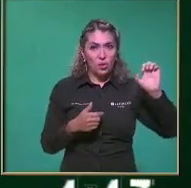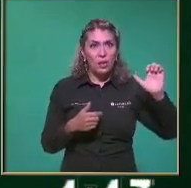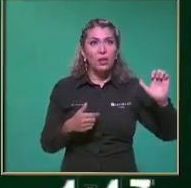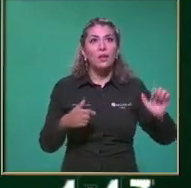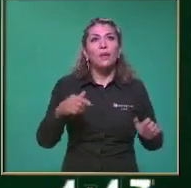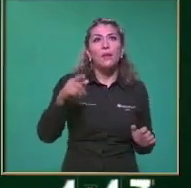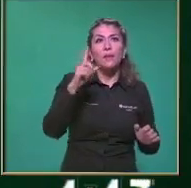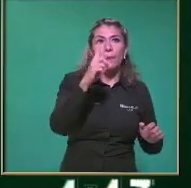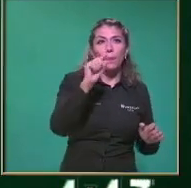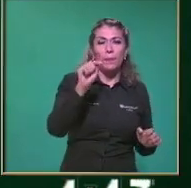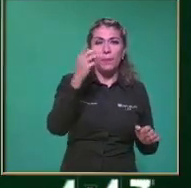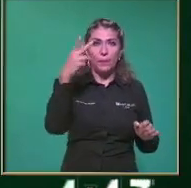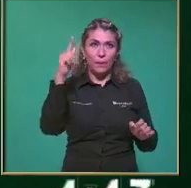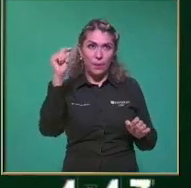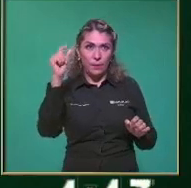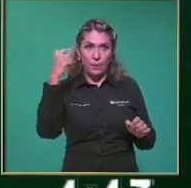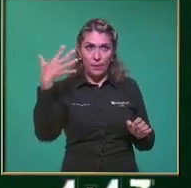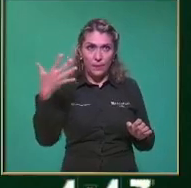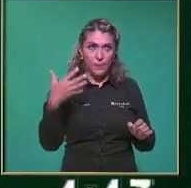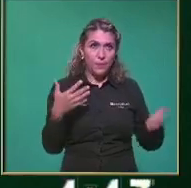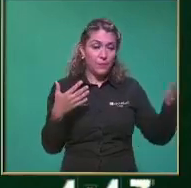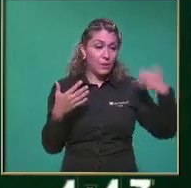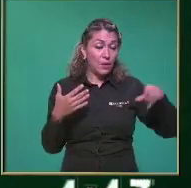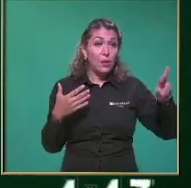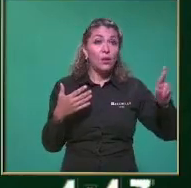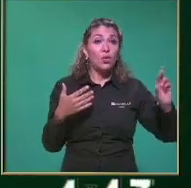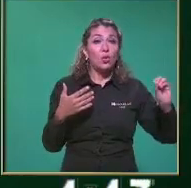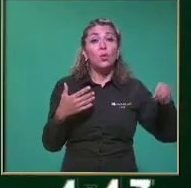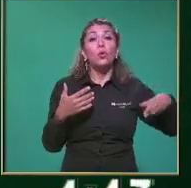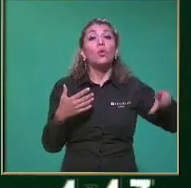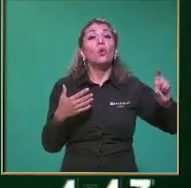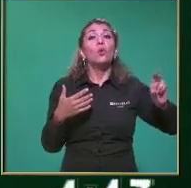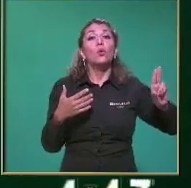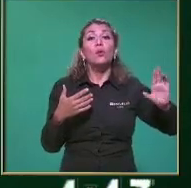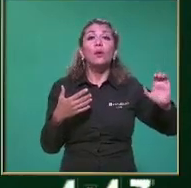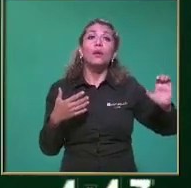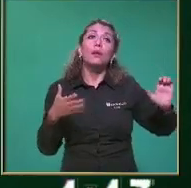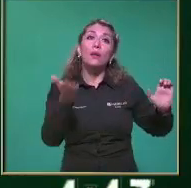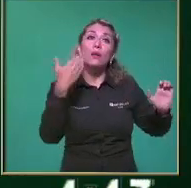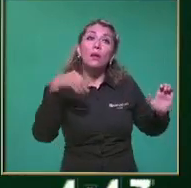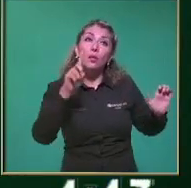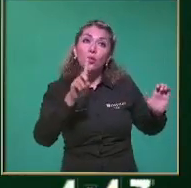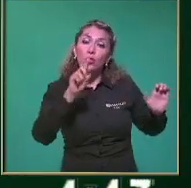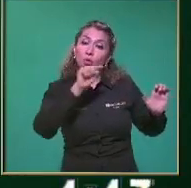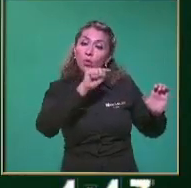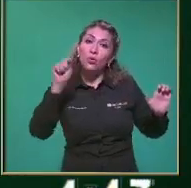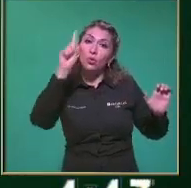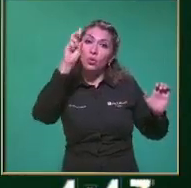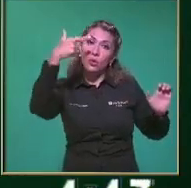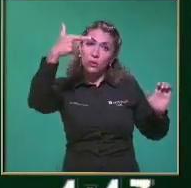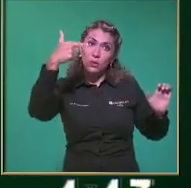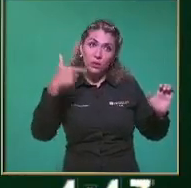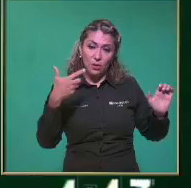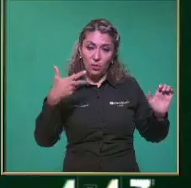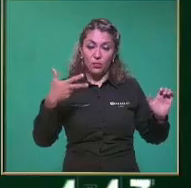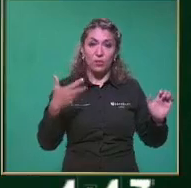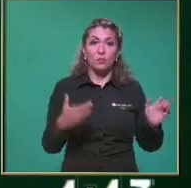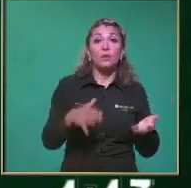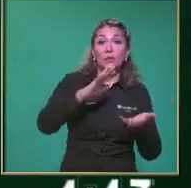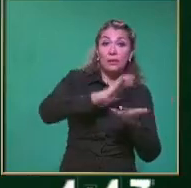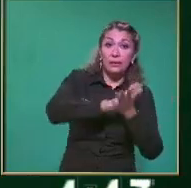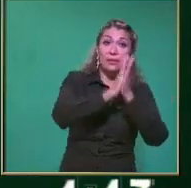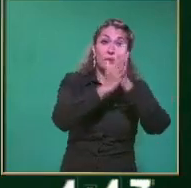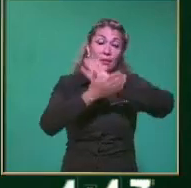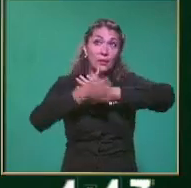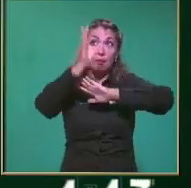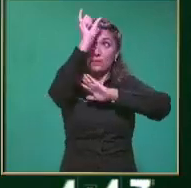sencillo. Voy a convertir las fracciones a decimales para así tener todos en decimales. Es más sencillo que convertirlos.